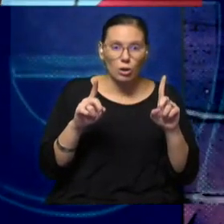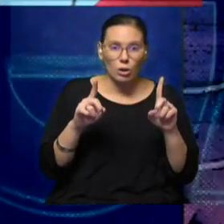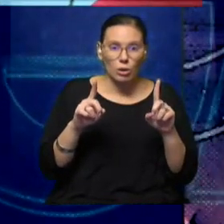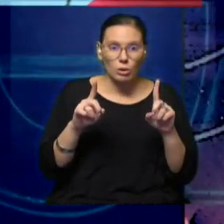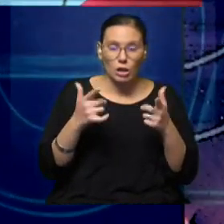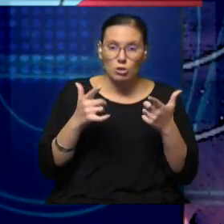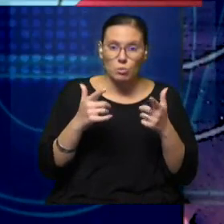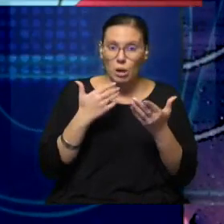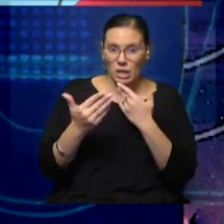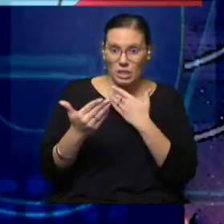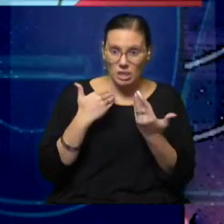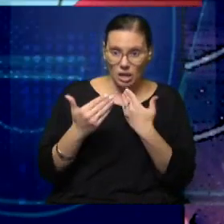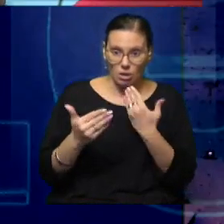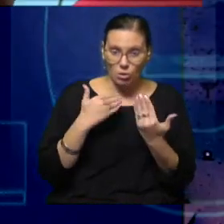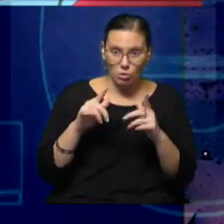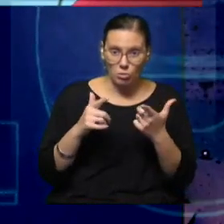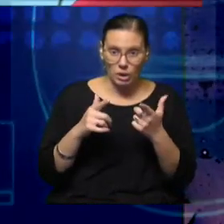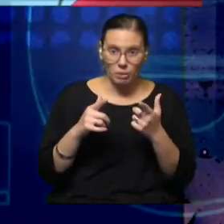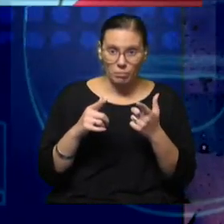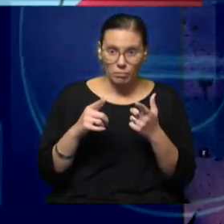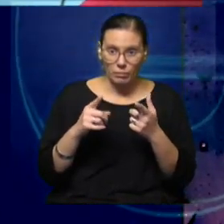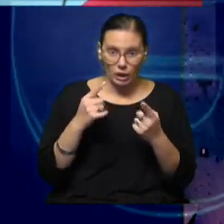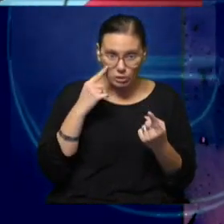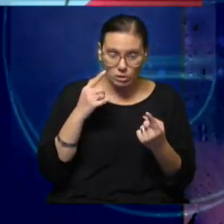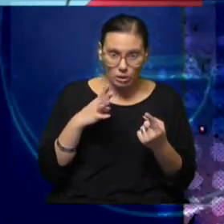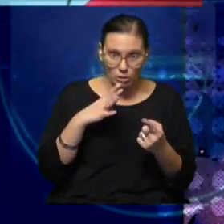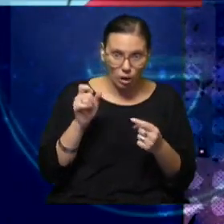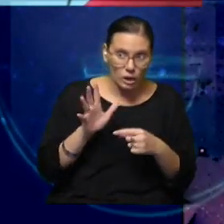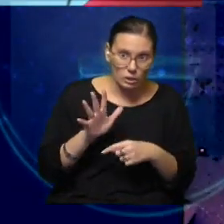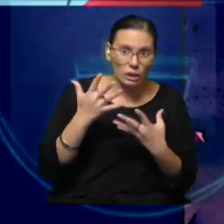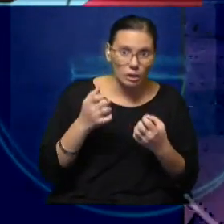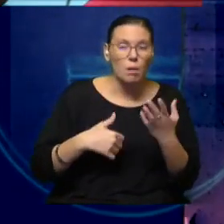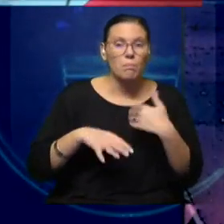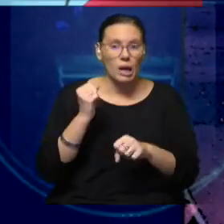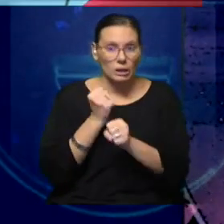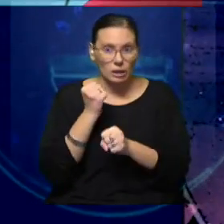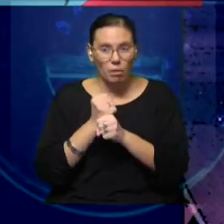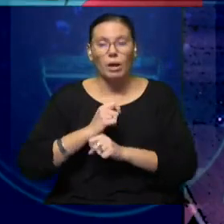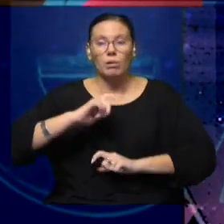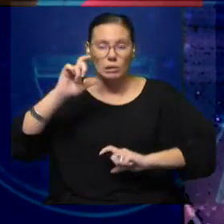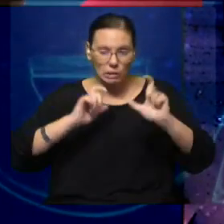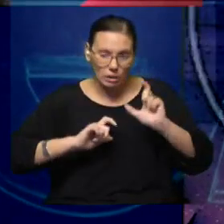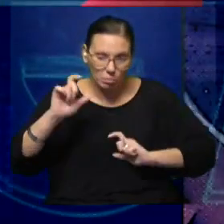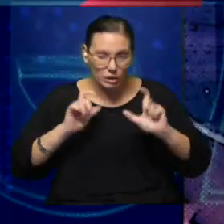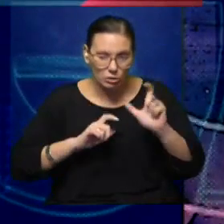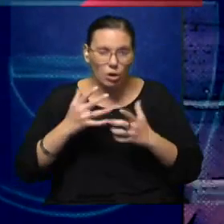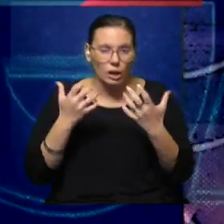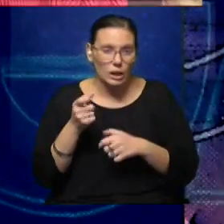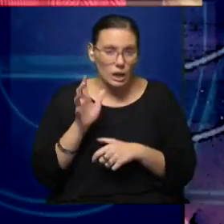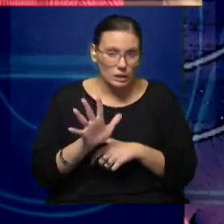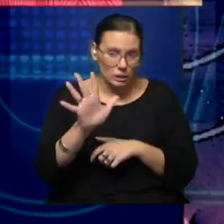pero que no haya diálogo, ¿no? Que eso es algo buscado para representar más el trabajo que estamos hablando de lo expresivo.